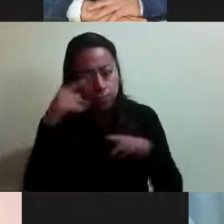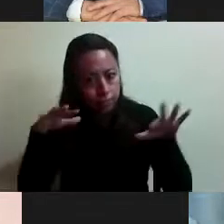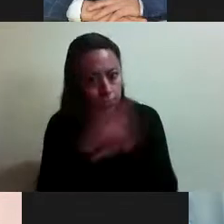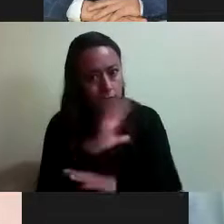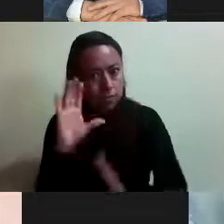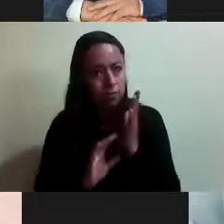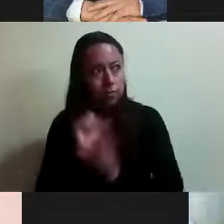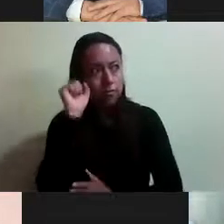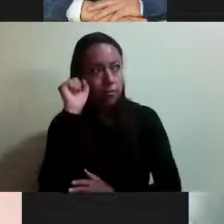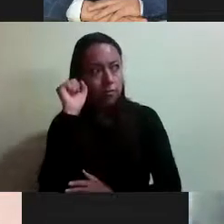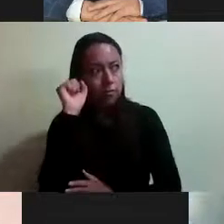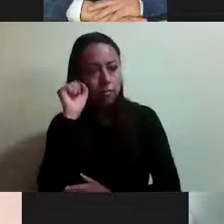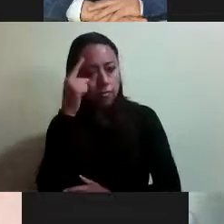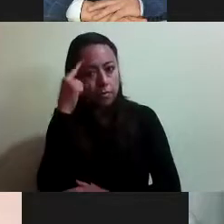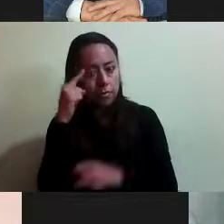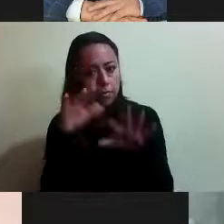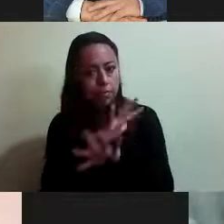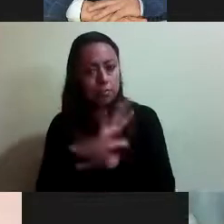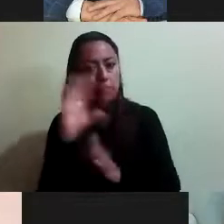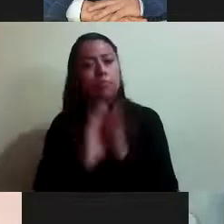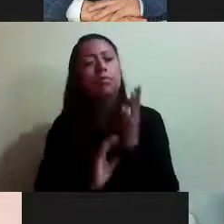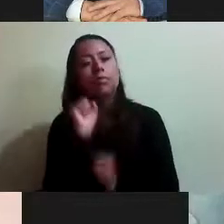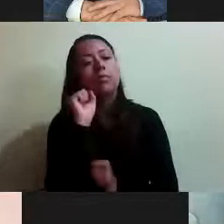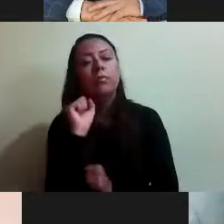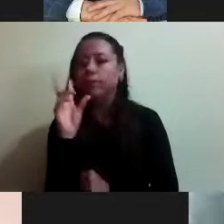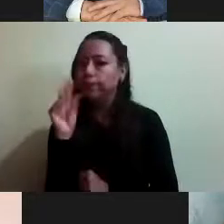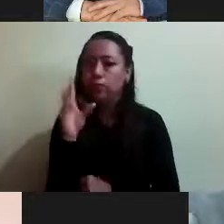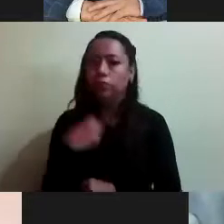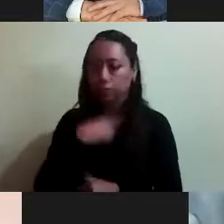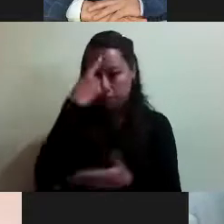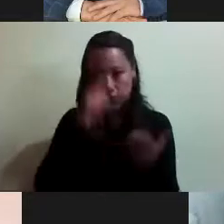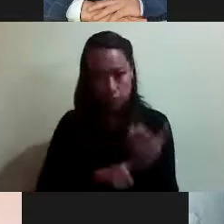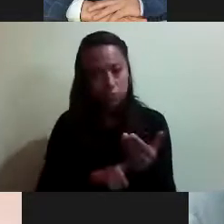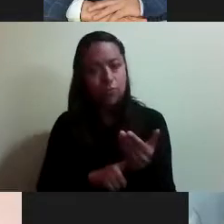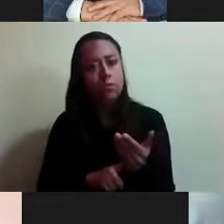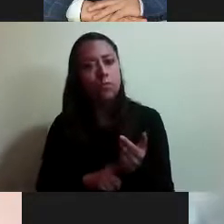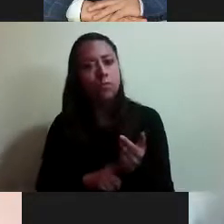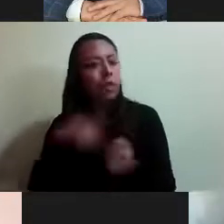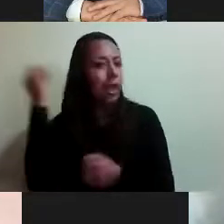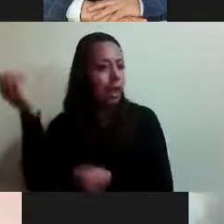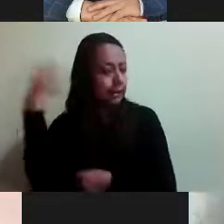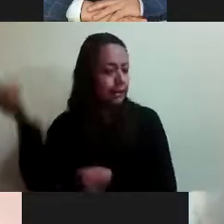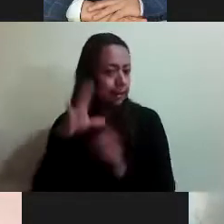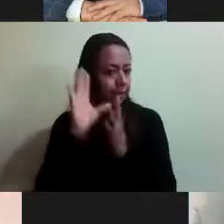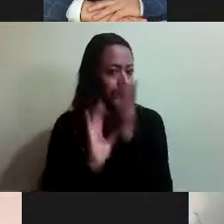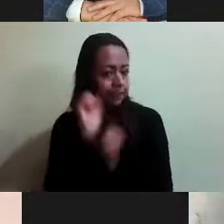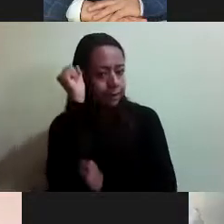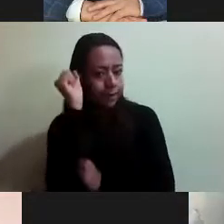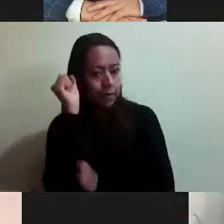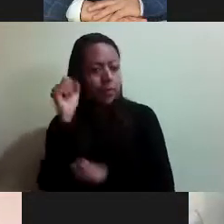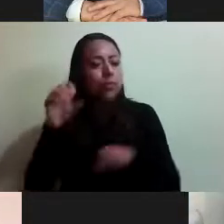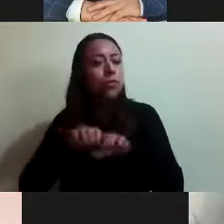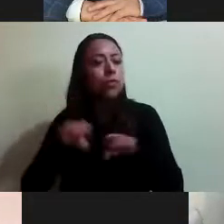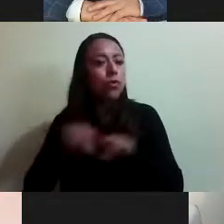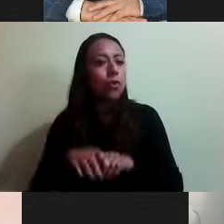copetear el presupuesto. O sea, yo reconozco que en la Asamblea Constituyente hubo prácticamente unanimidad para ponerle ese apretón al